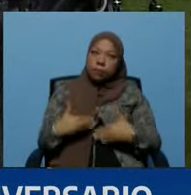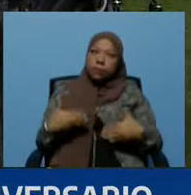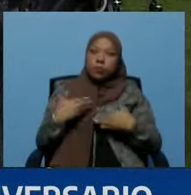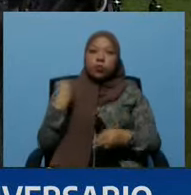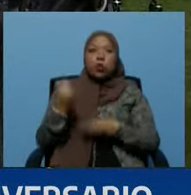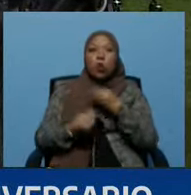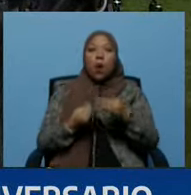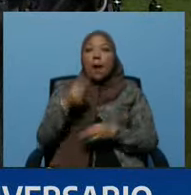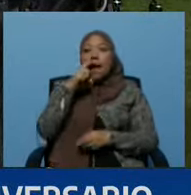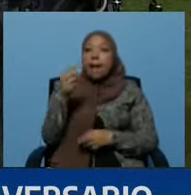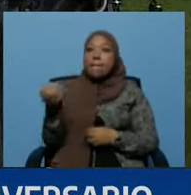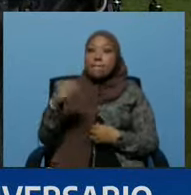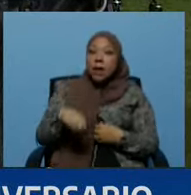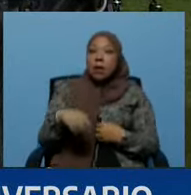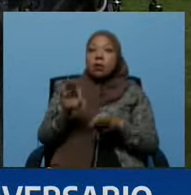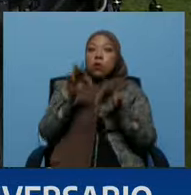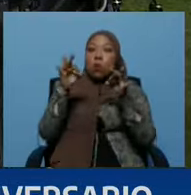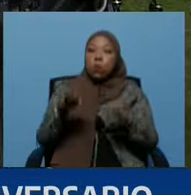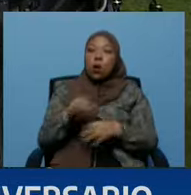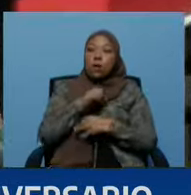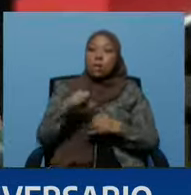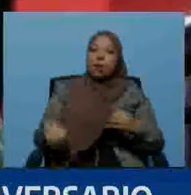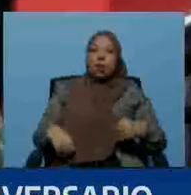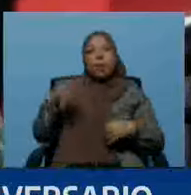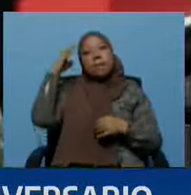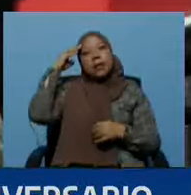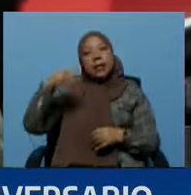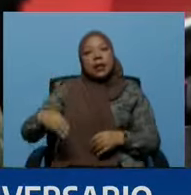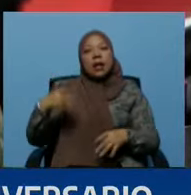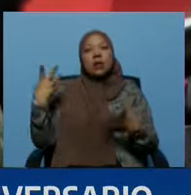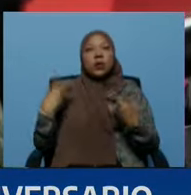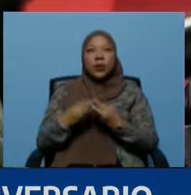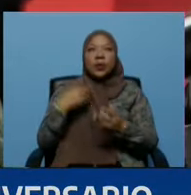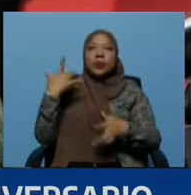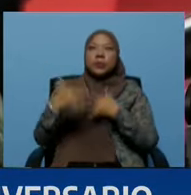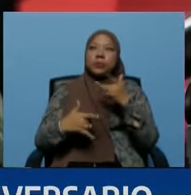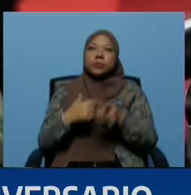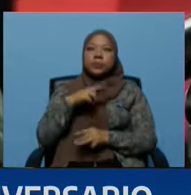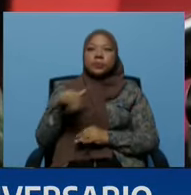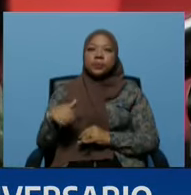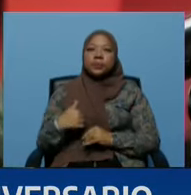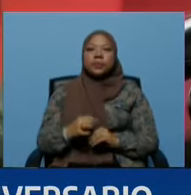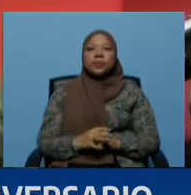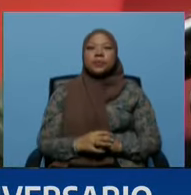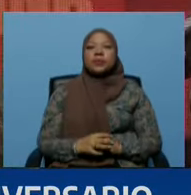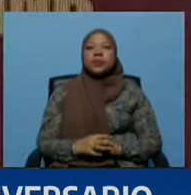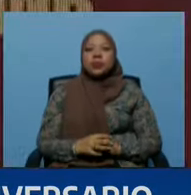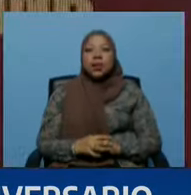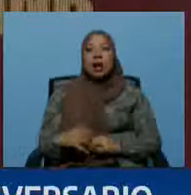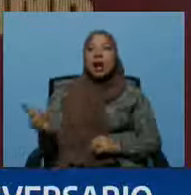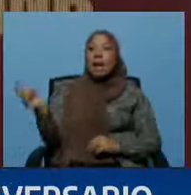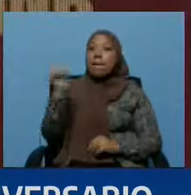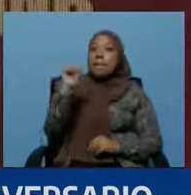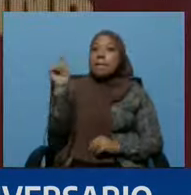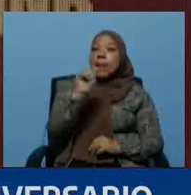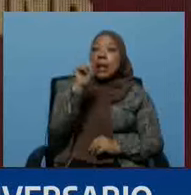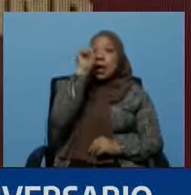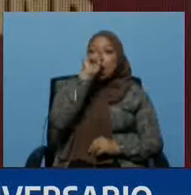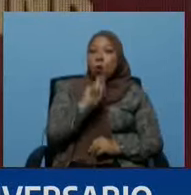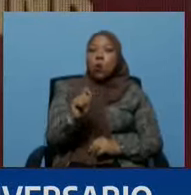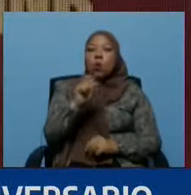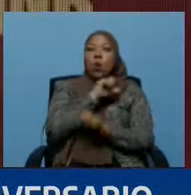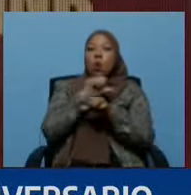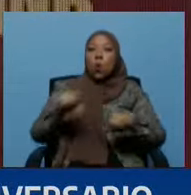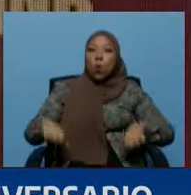que hacer mucho más por la Fuerza Armada Nacional Bolivariana para consolidarla en los días, meses y años, pero con la